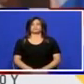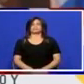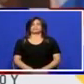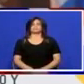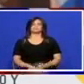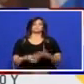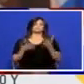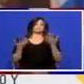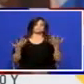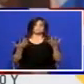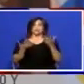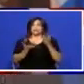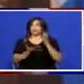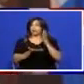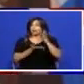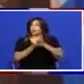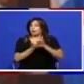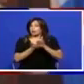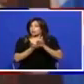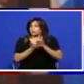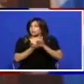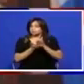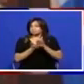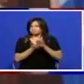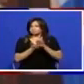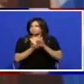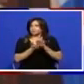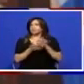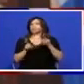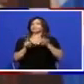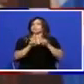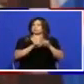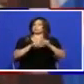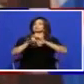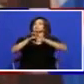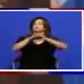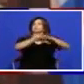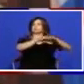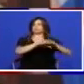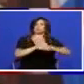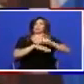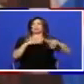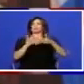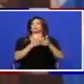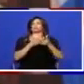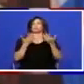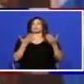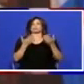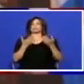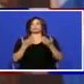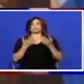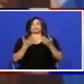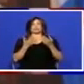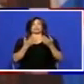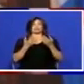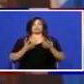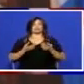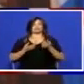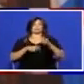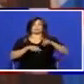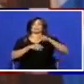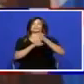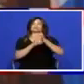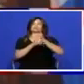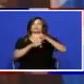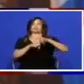Y no nos vamos a detener aquí. En los próximos días, convocaremos a todos los sectores de la vida nacional para